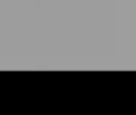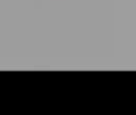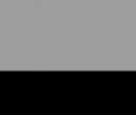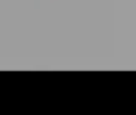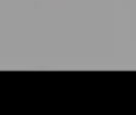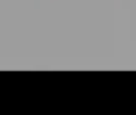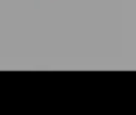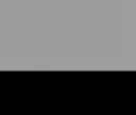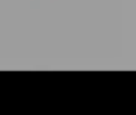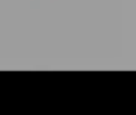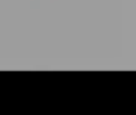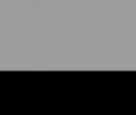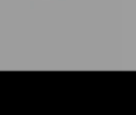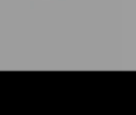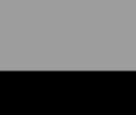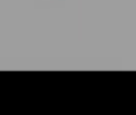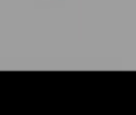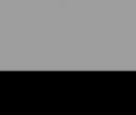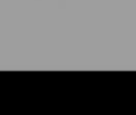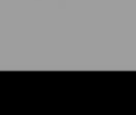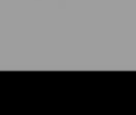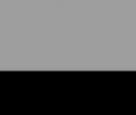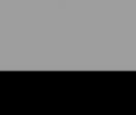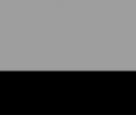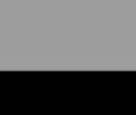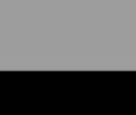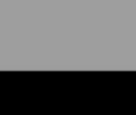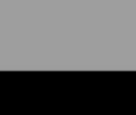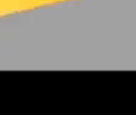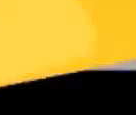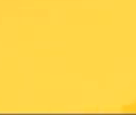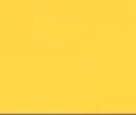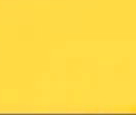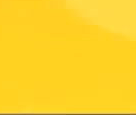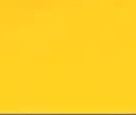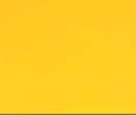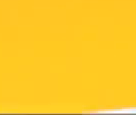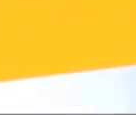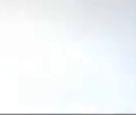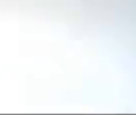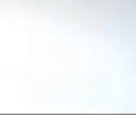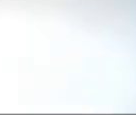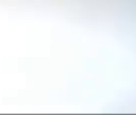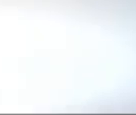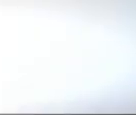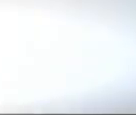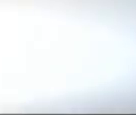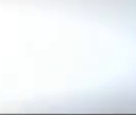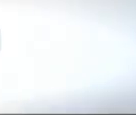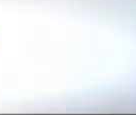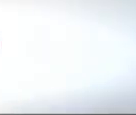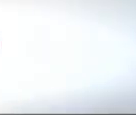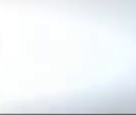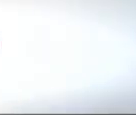los jueves a la 1:30 de la tarde. Por Canal UCR, Televisión con